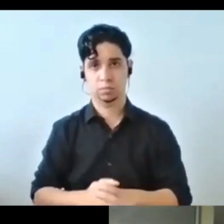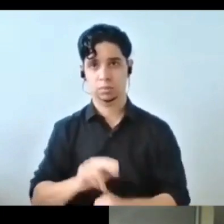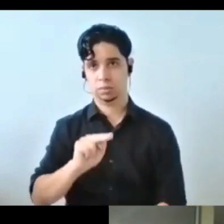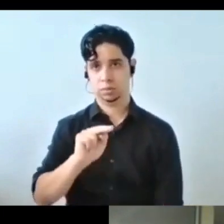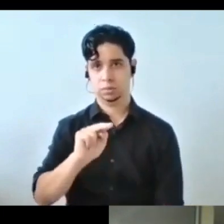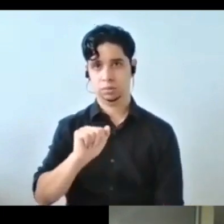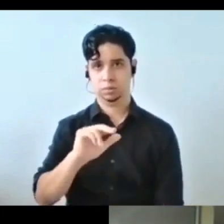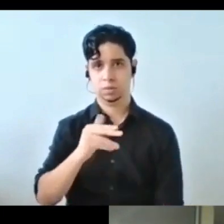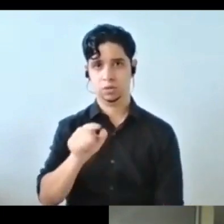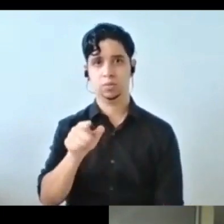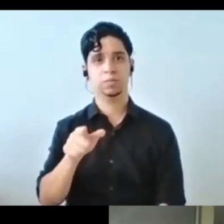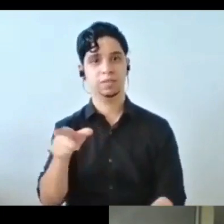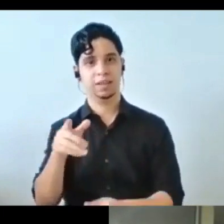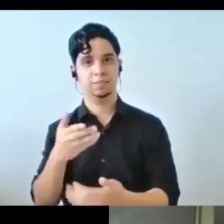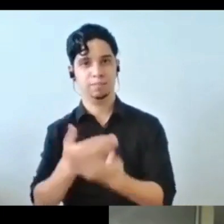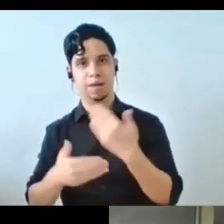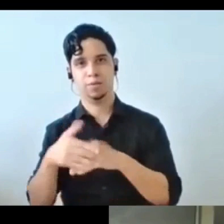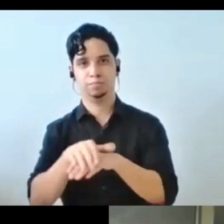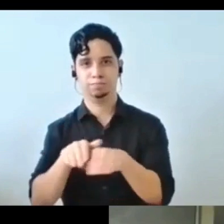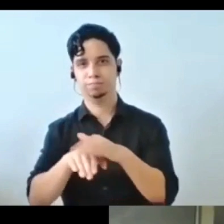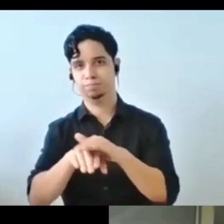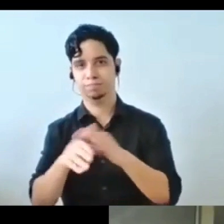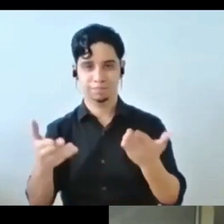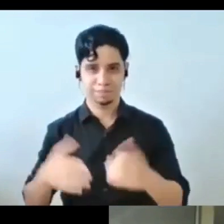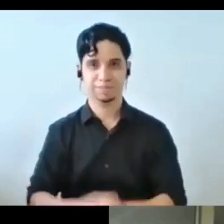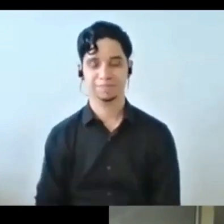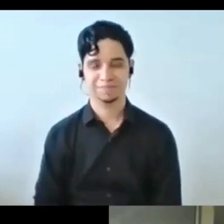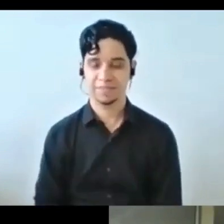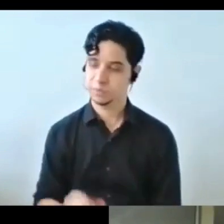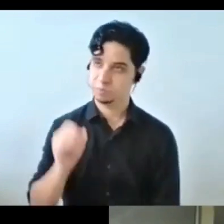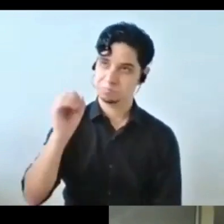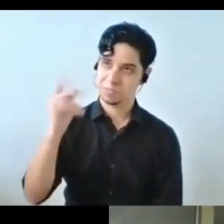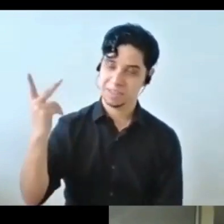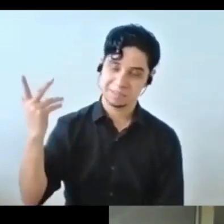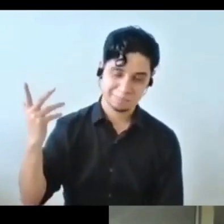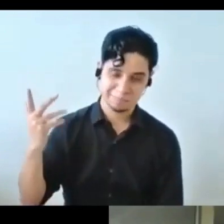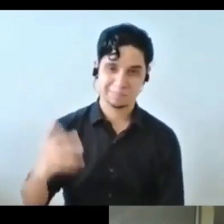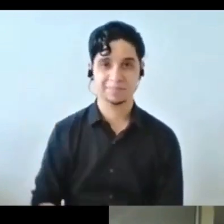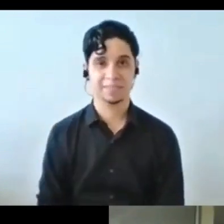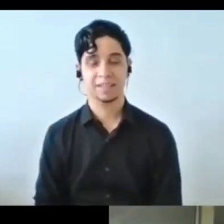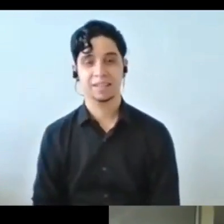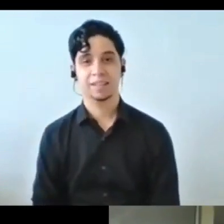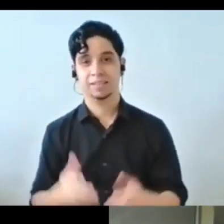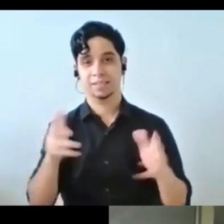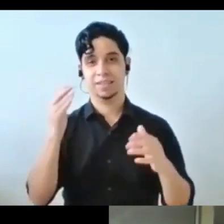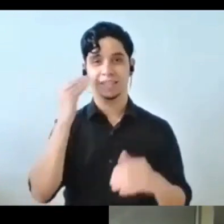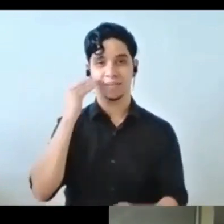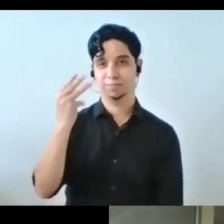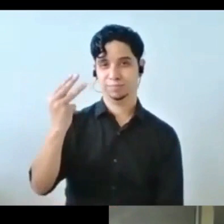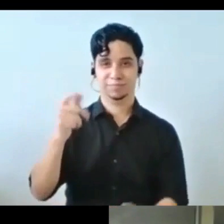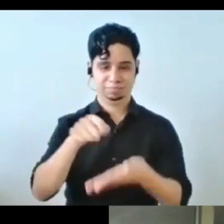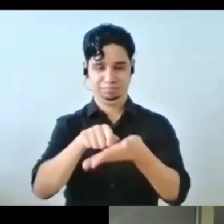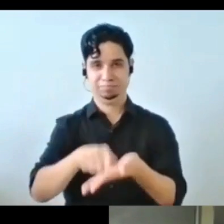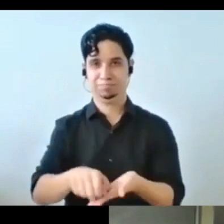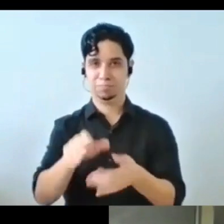lavaba las manos. Ok. Ya sabes, José W., tienes una historia nueva que